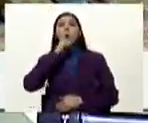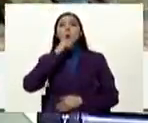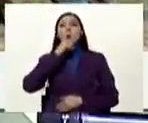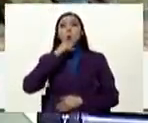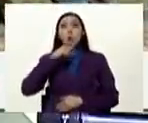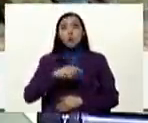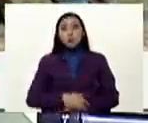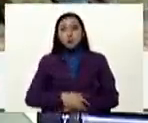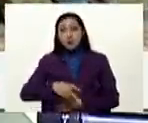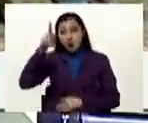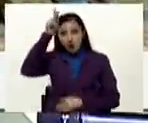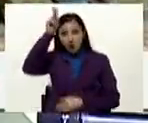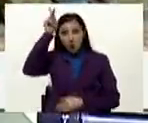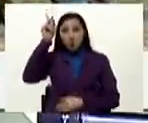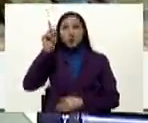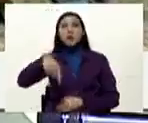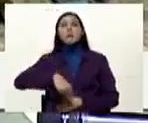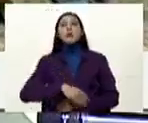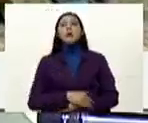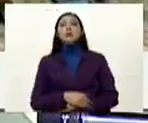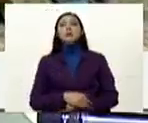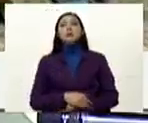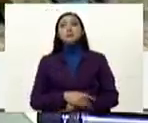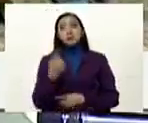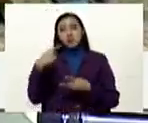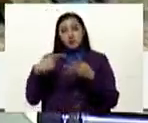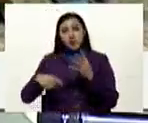de Guaycaipuro, de Urimare,